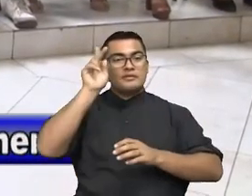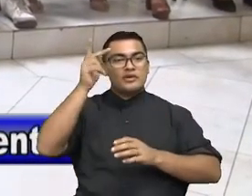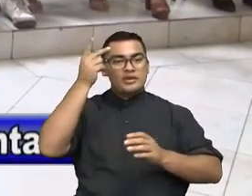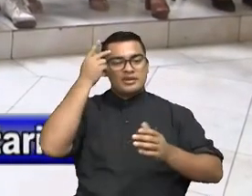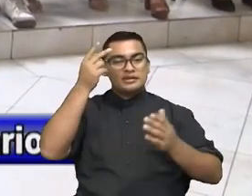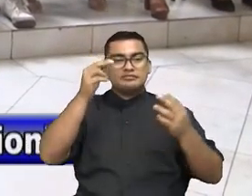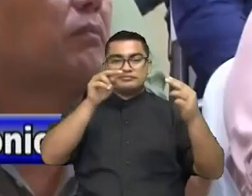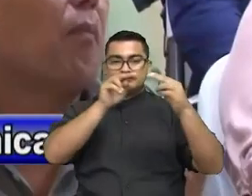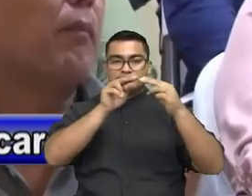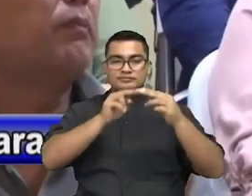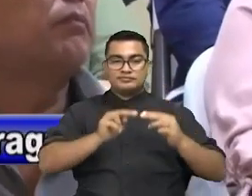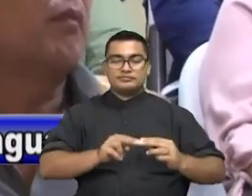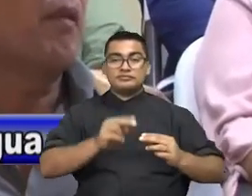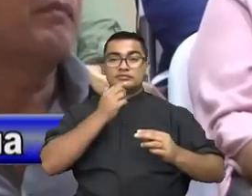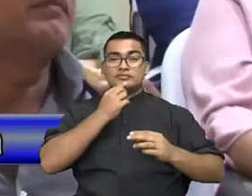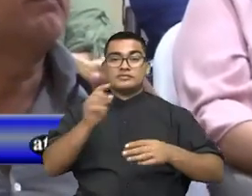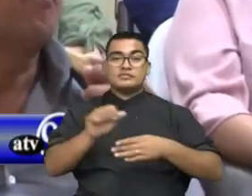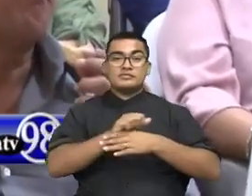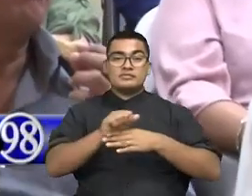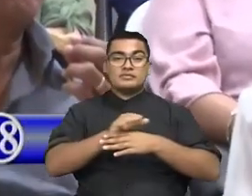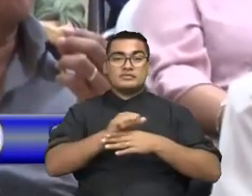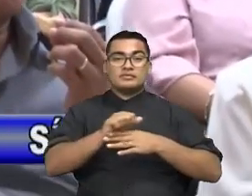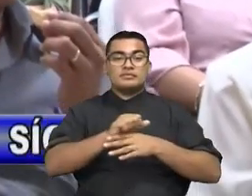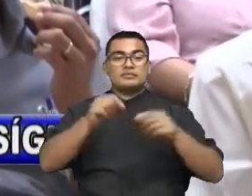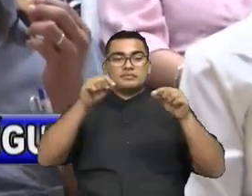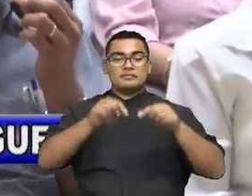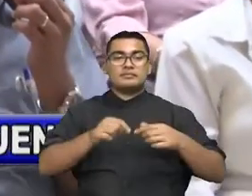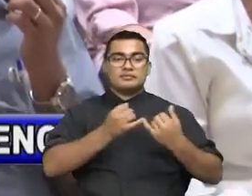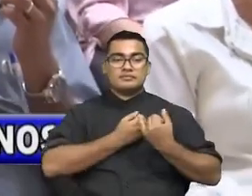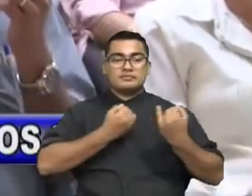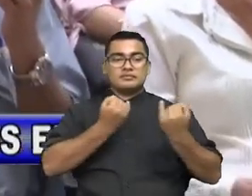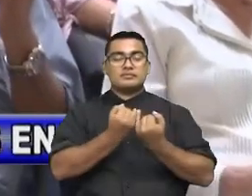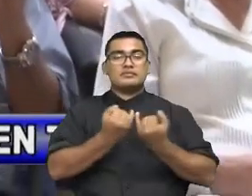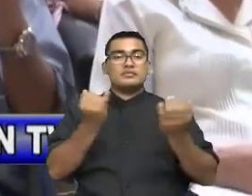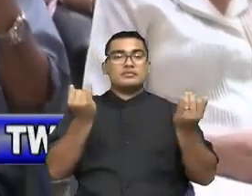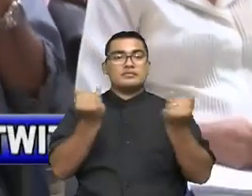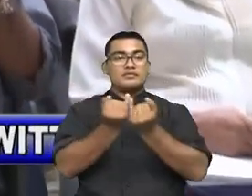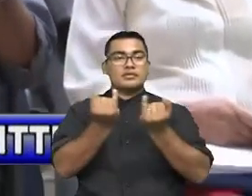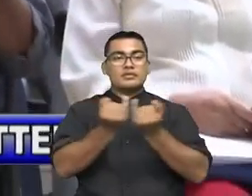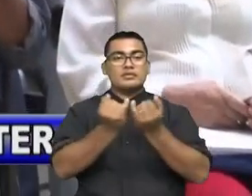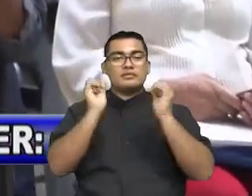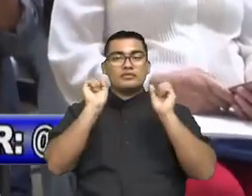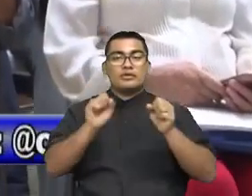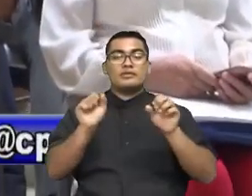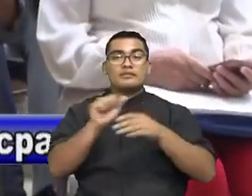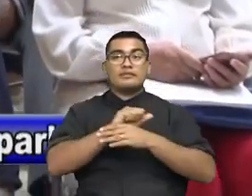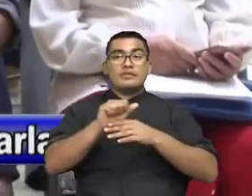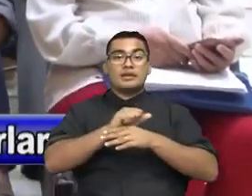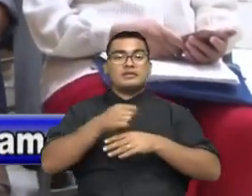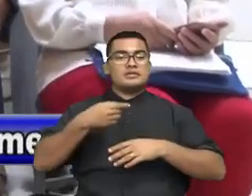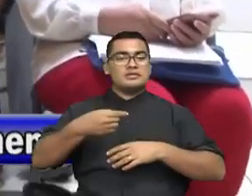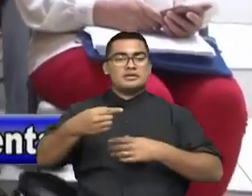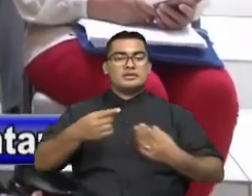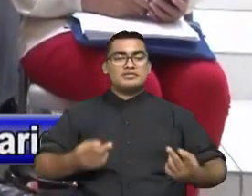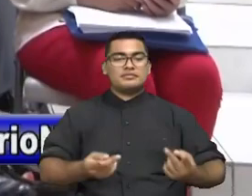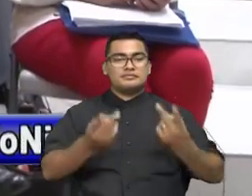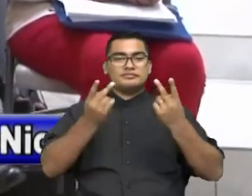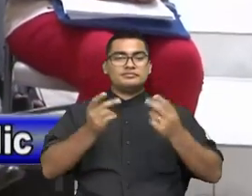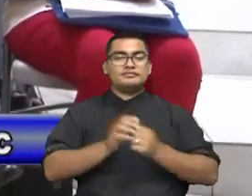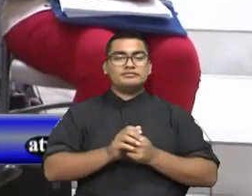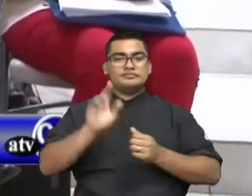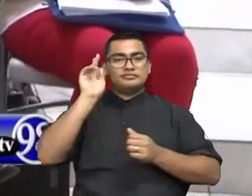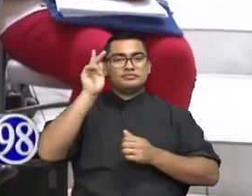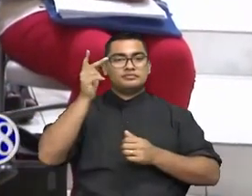están vinculadas estrechamente a prácticas dentro de la institución, sino que también se pueden implementar en el diario vivir. La